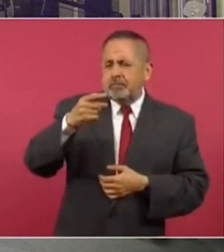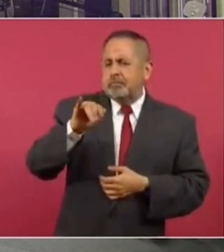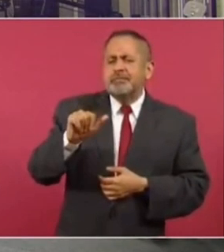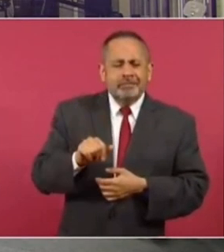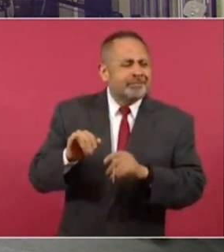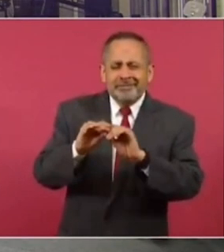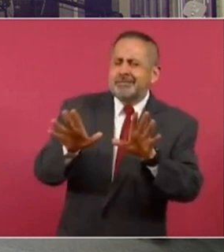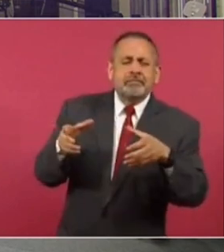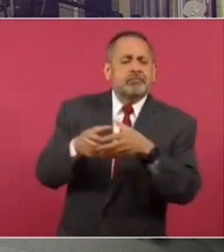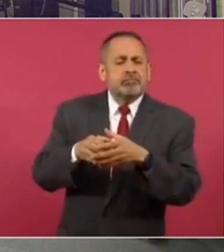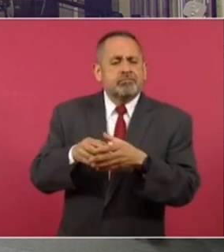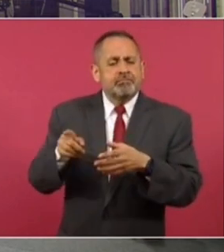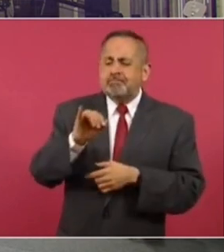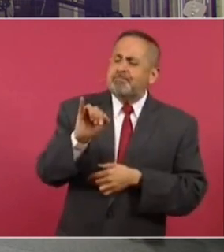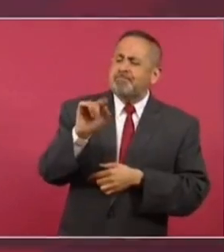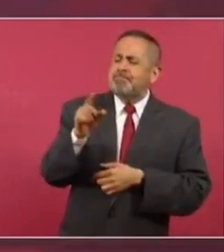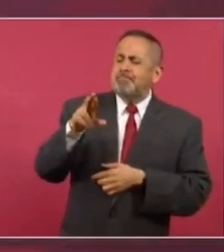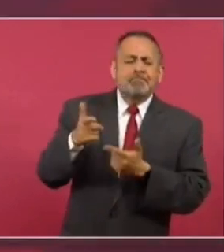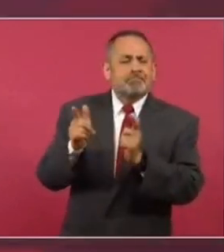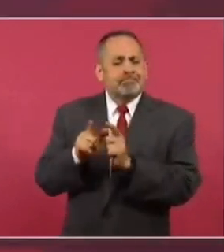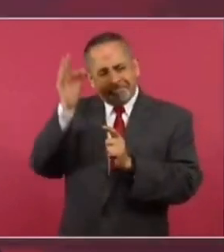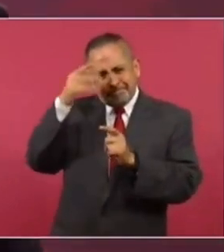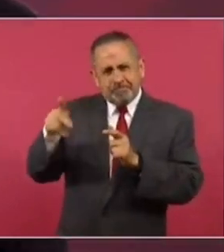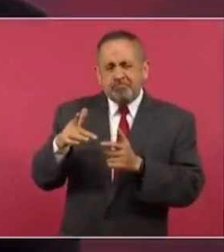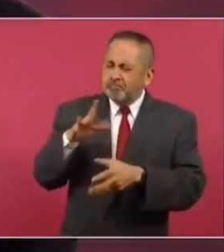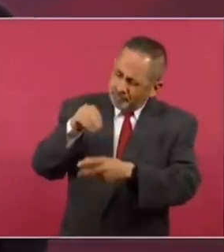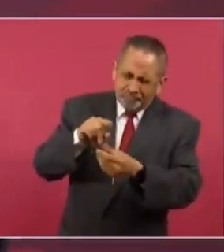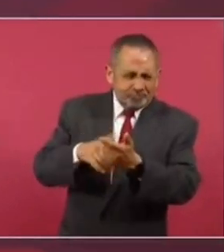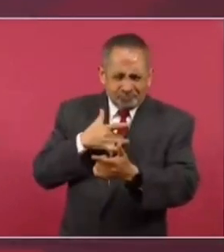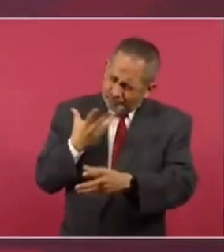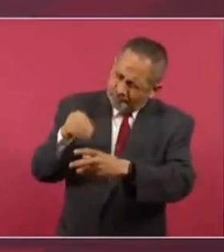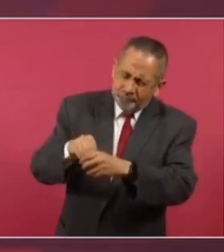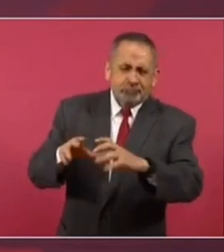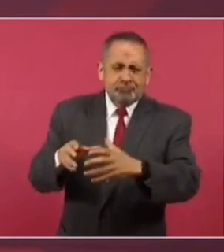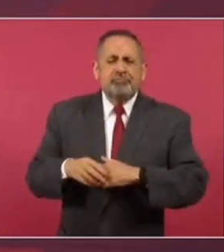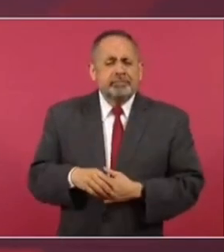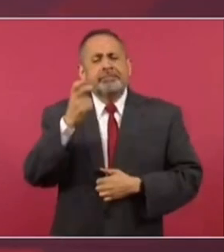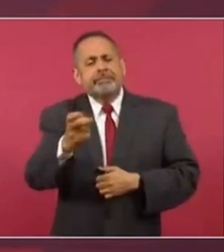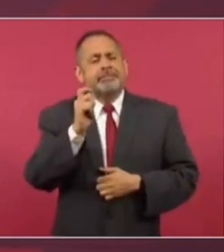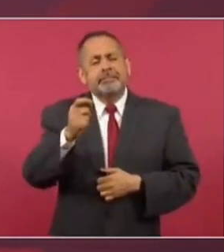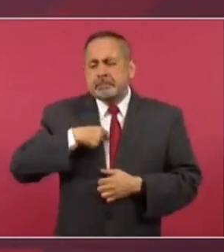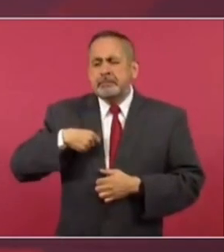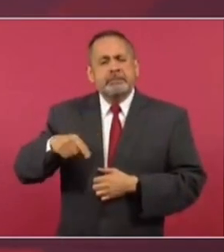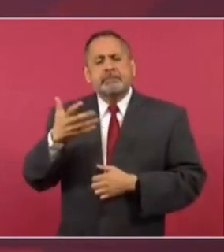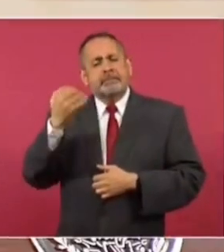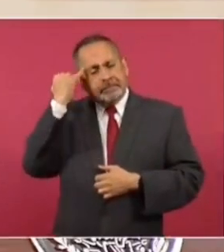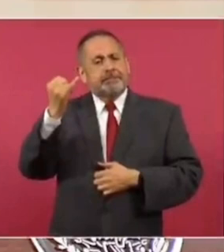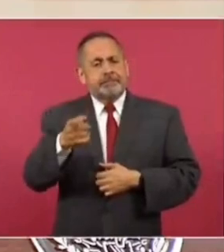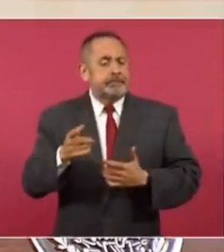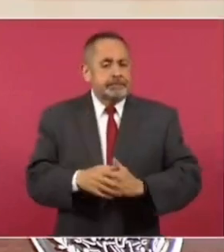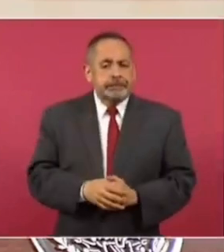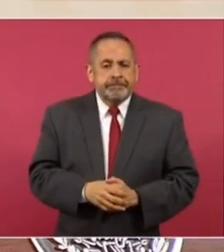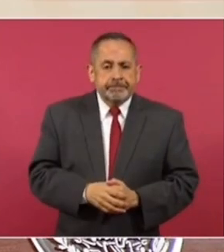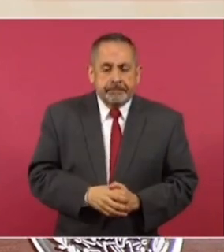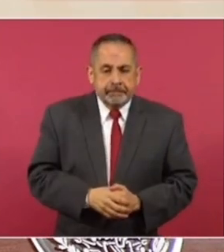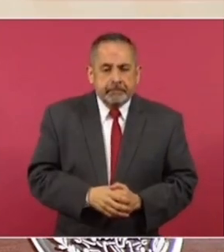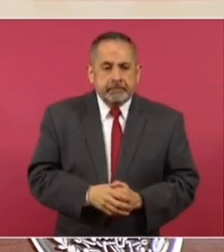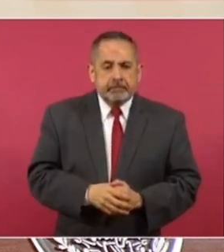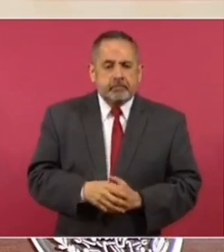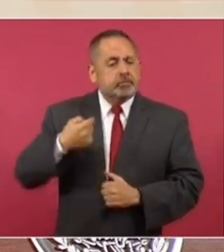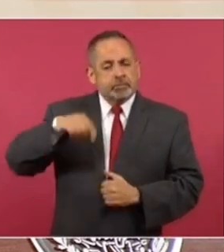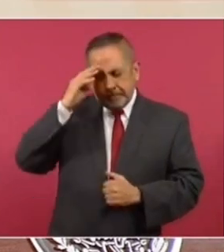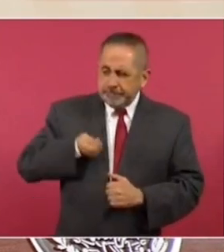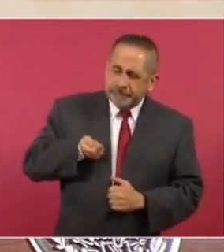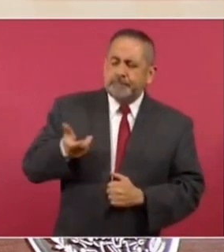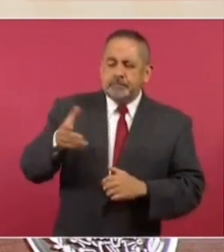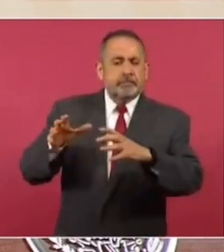corazón. ¿Y qué es lo que nosotros estamos enarbolando y llevando a la práctica? Lo que hemos